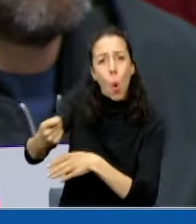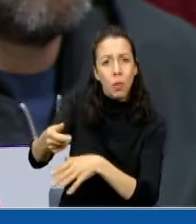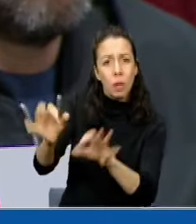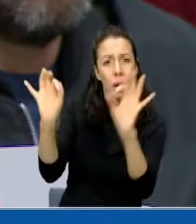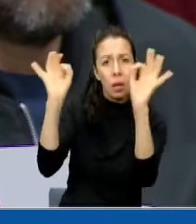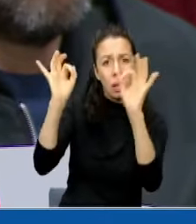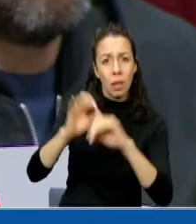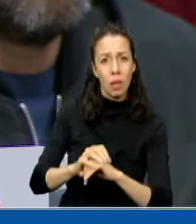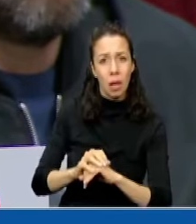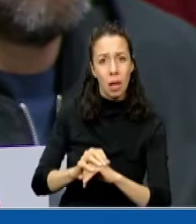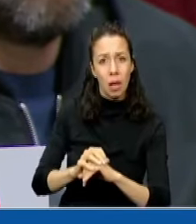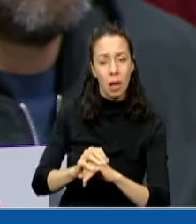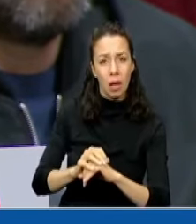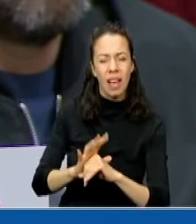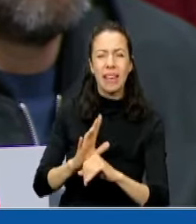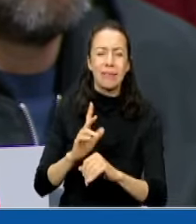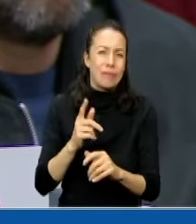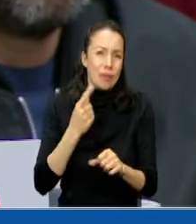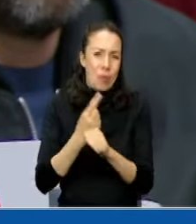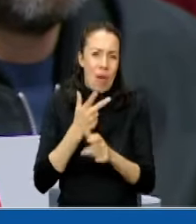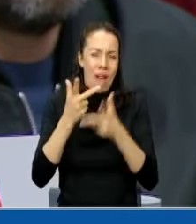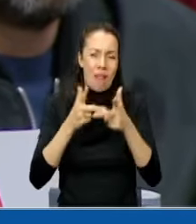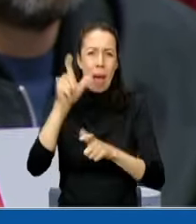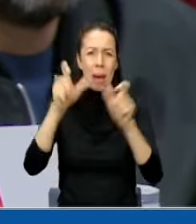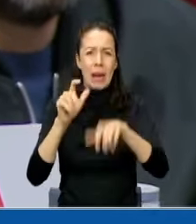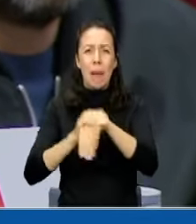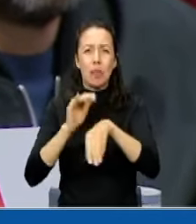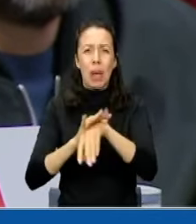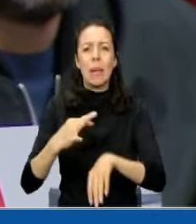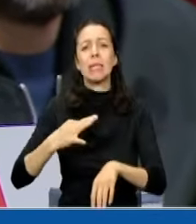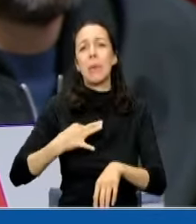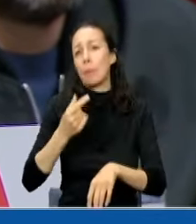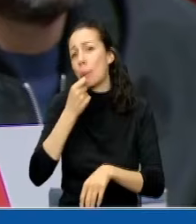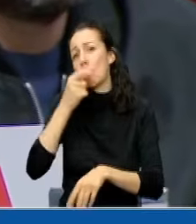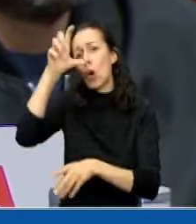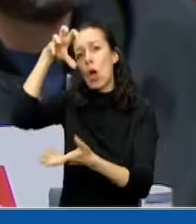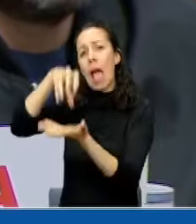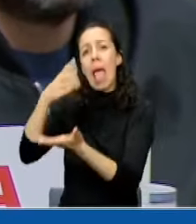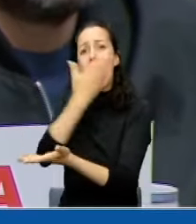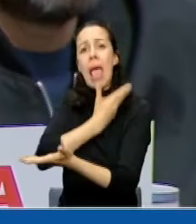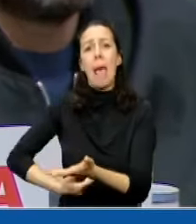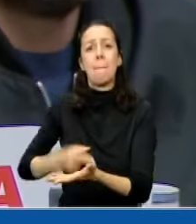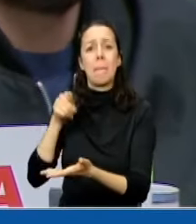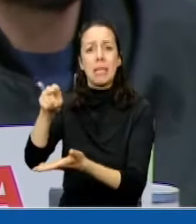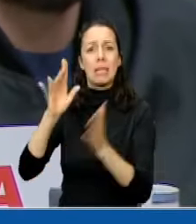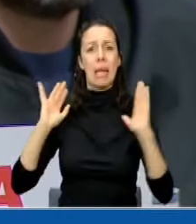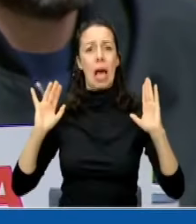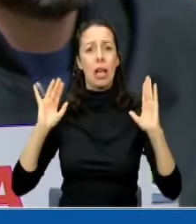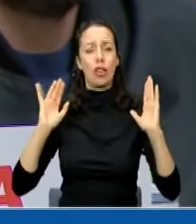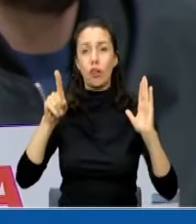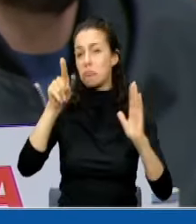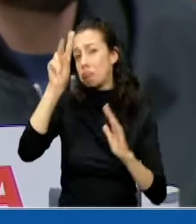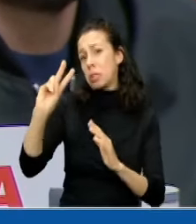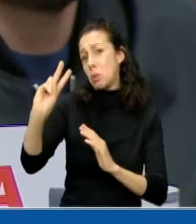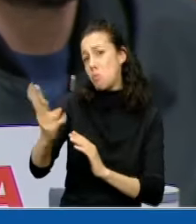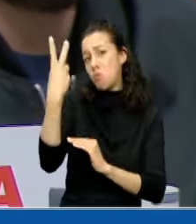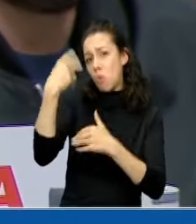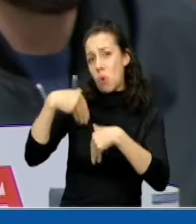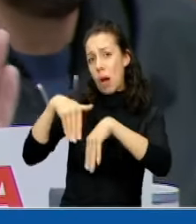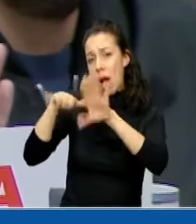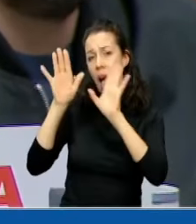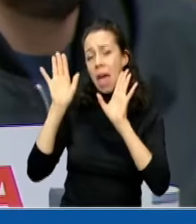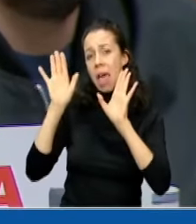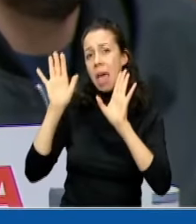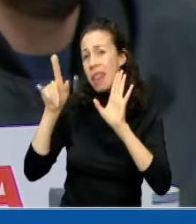hablar de los responsables civiles, como los empresarios, que se mueren sin haber pasado